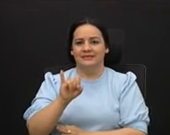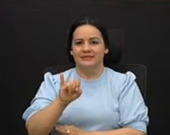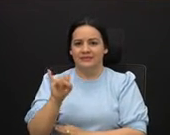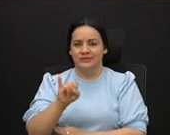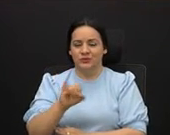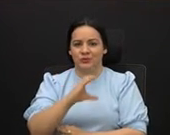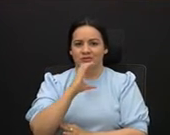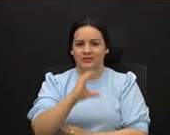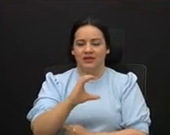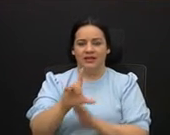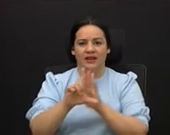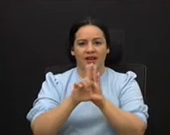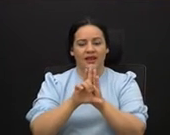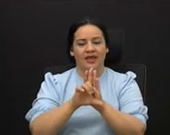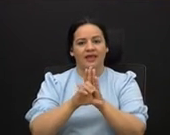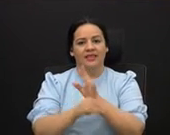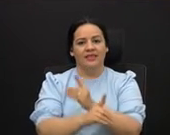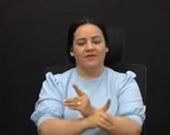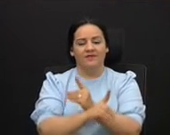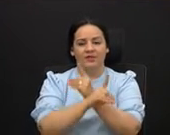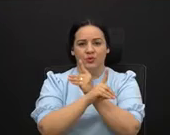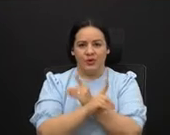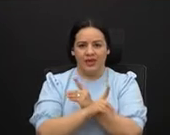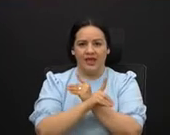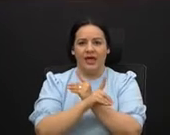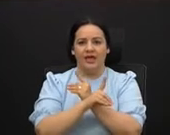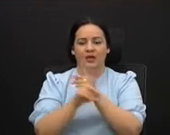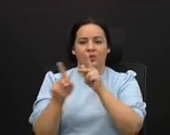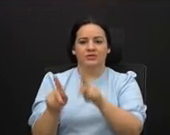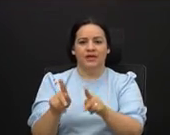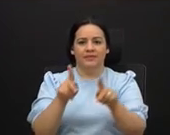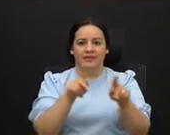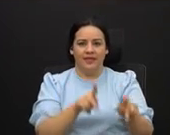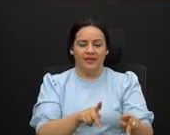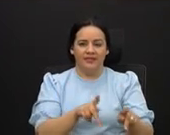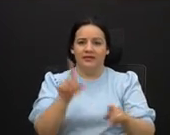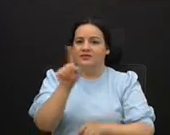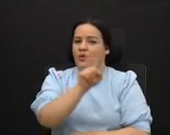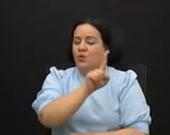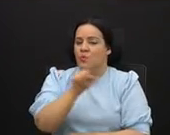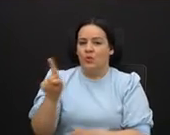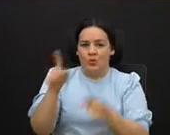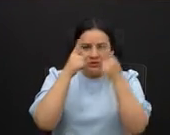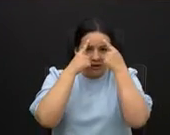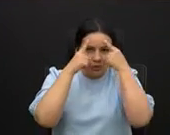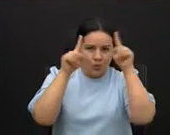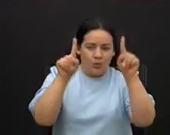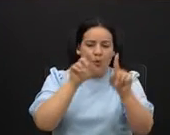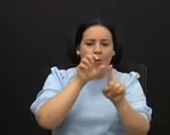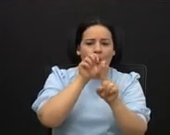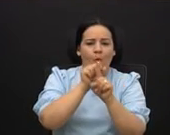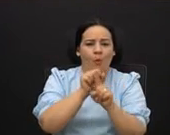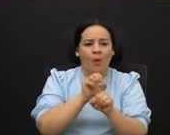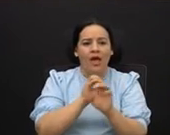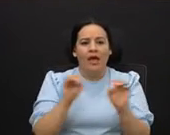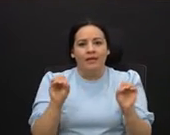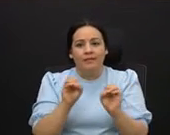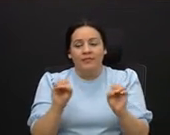la Ley de la Defensoría de los Habitantes. No se logró identificar